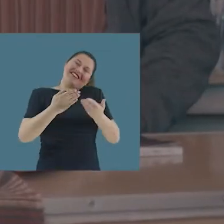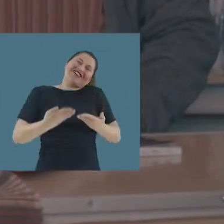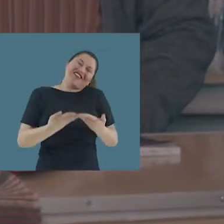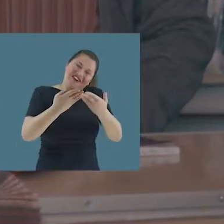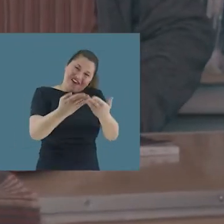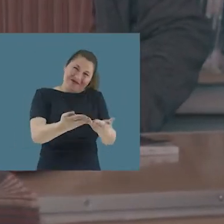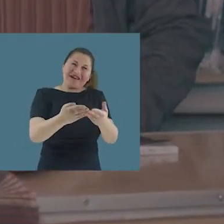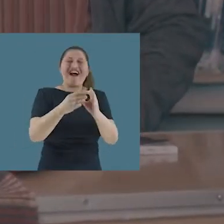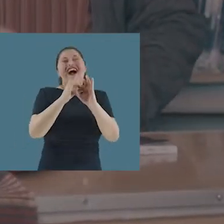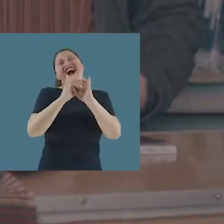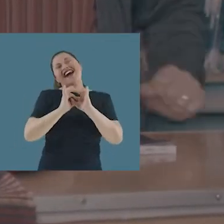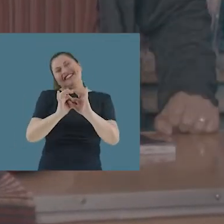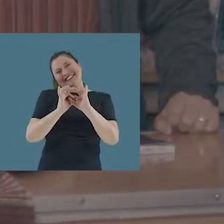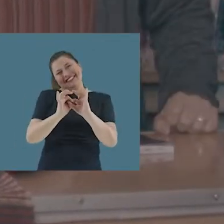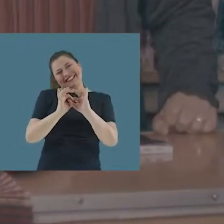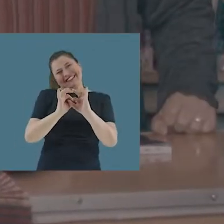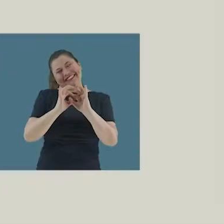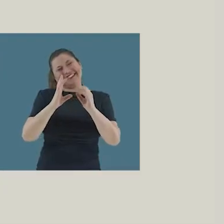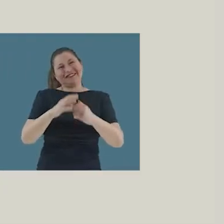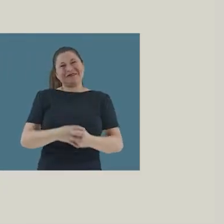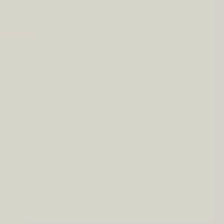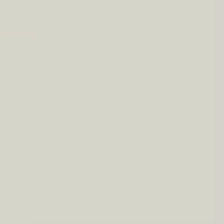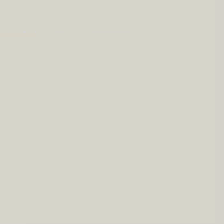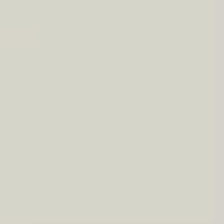Toma. Ay, vale, poquito.